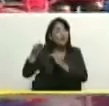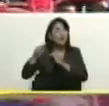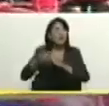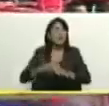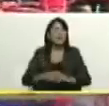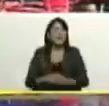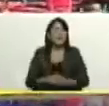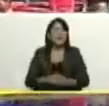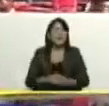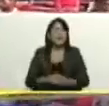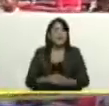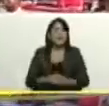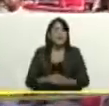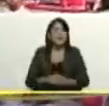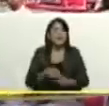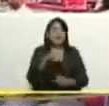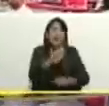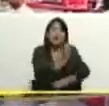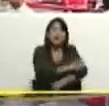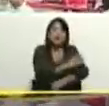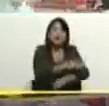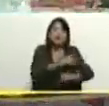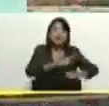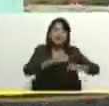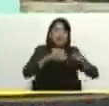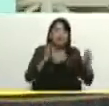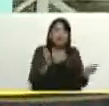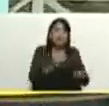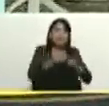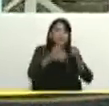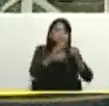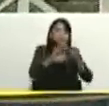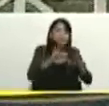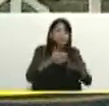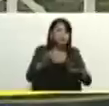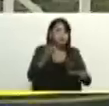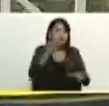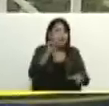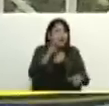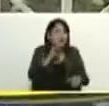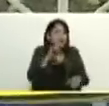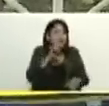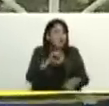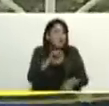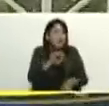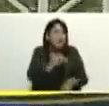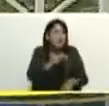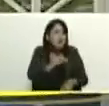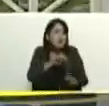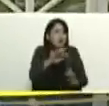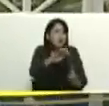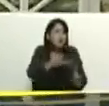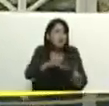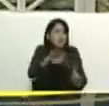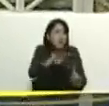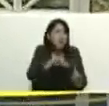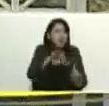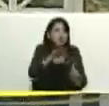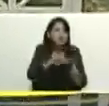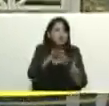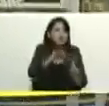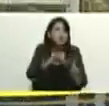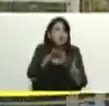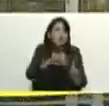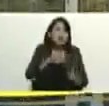Fueron sembrando la mentira, la manipulación, el miedo. Y el comandante Chávez se